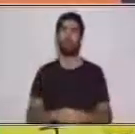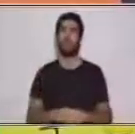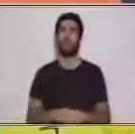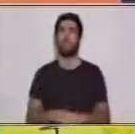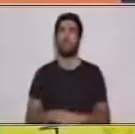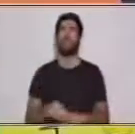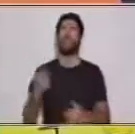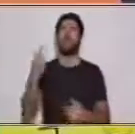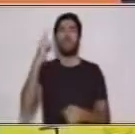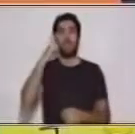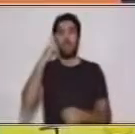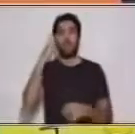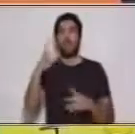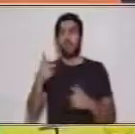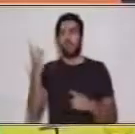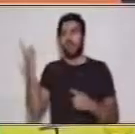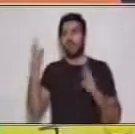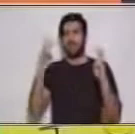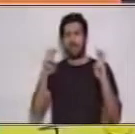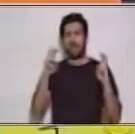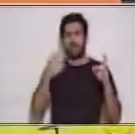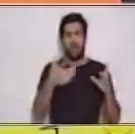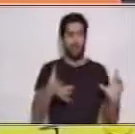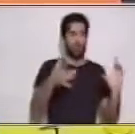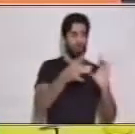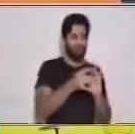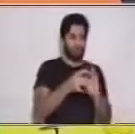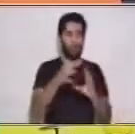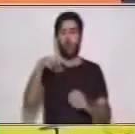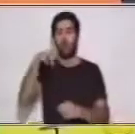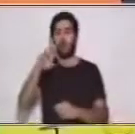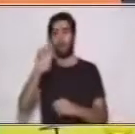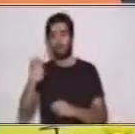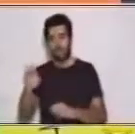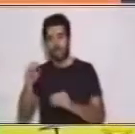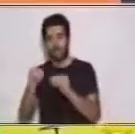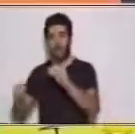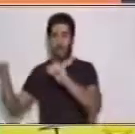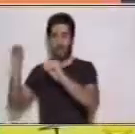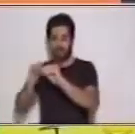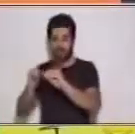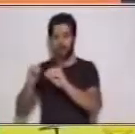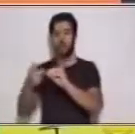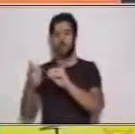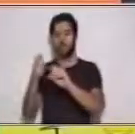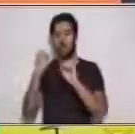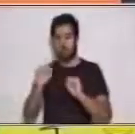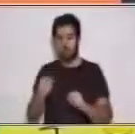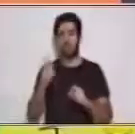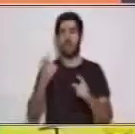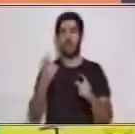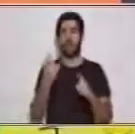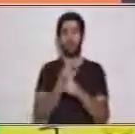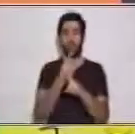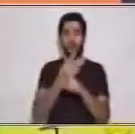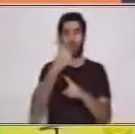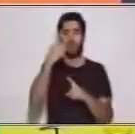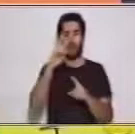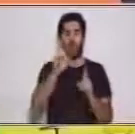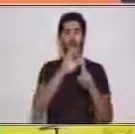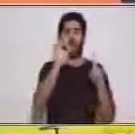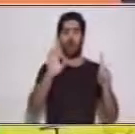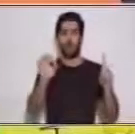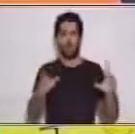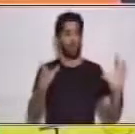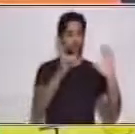Recordemos que las preposiciones o las conjunciones pueden unir palabras o pueden unir oraciones. Sin embargo, en un